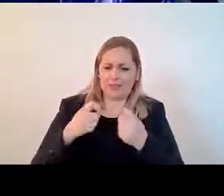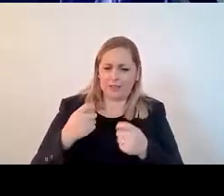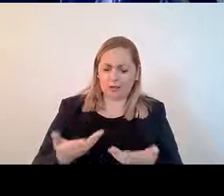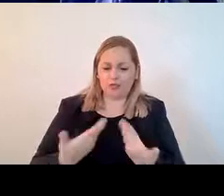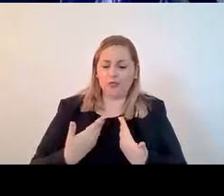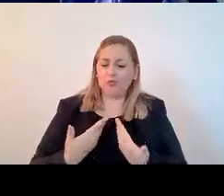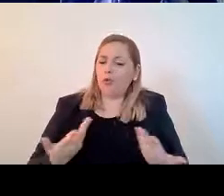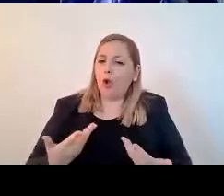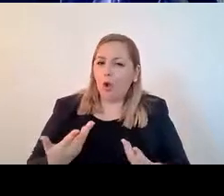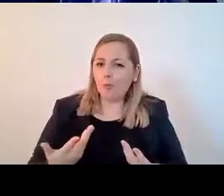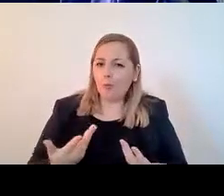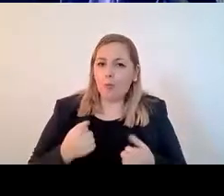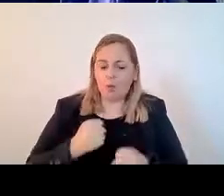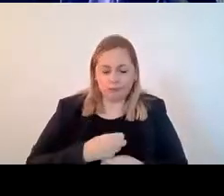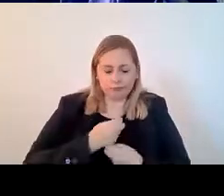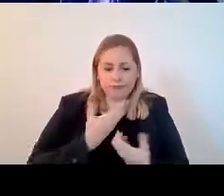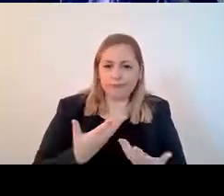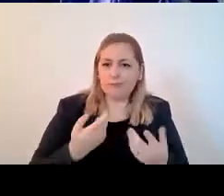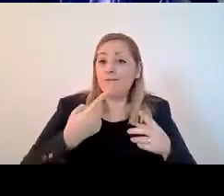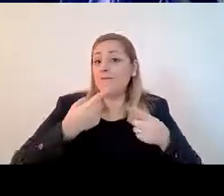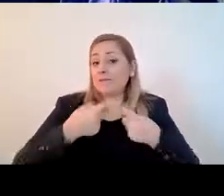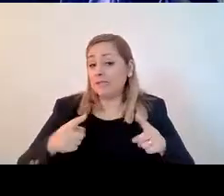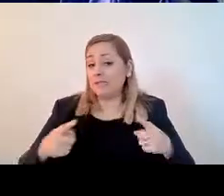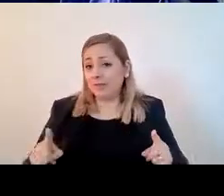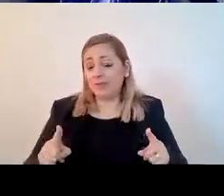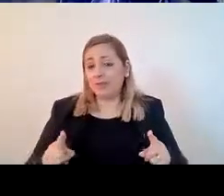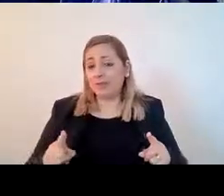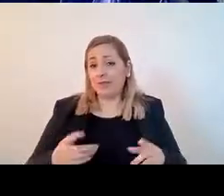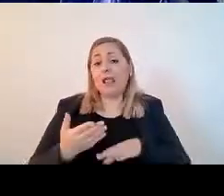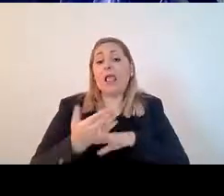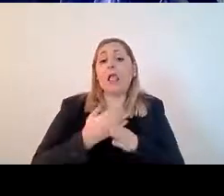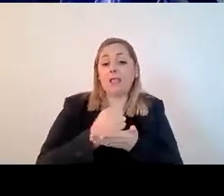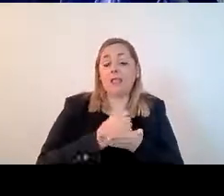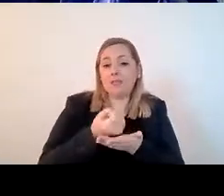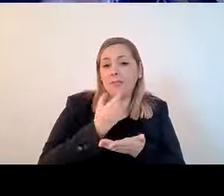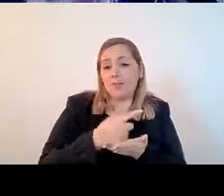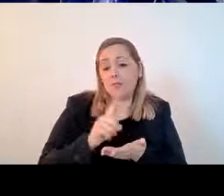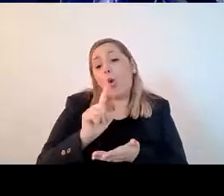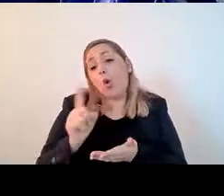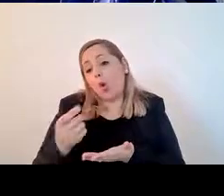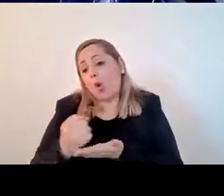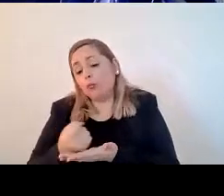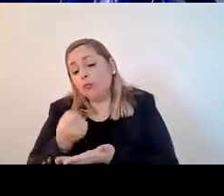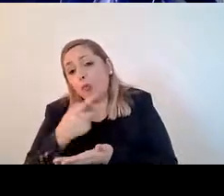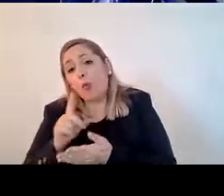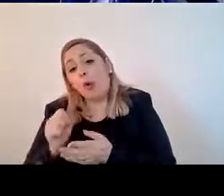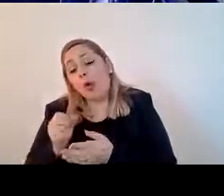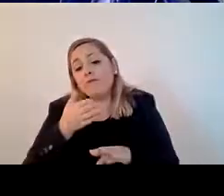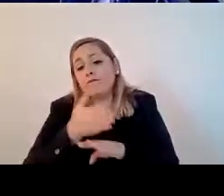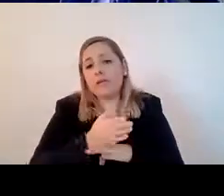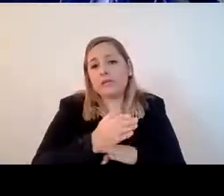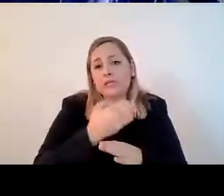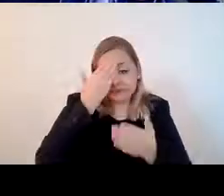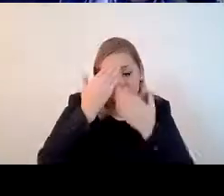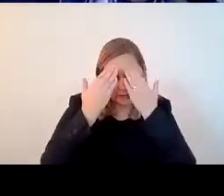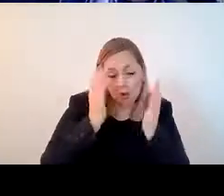haber reacciones variadas, mucho antes de que tome el medicamento, o que no lo tome, o que se someta a psicoterapia.